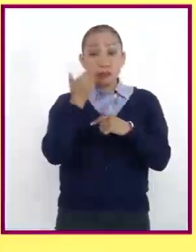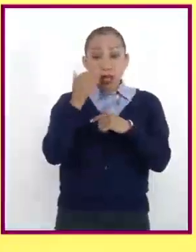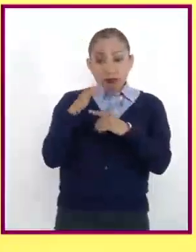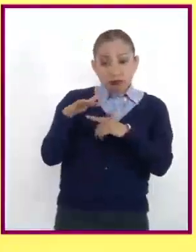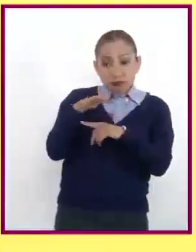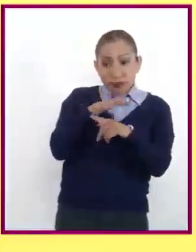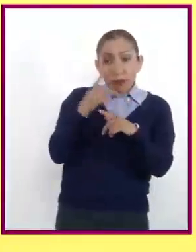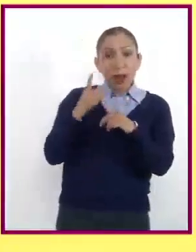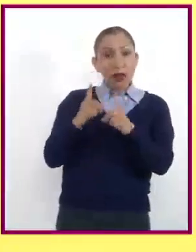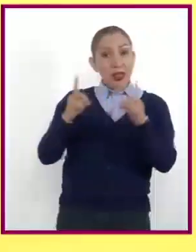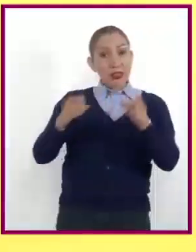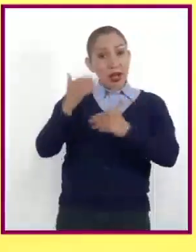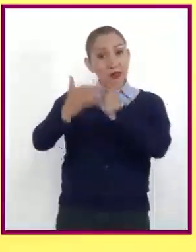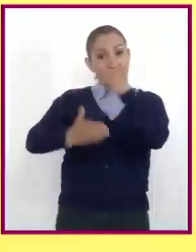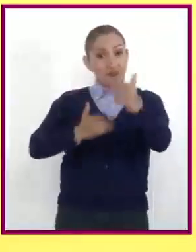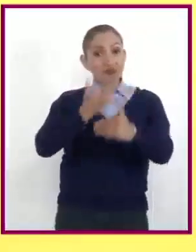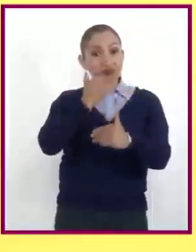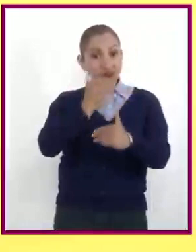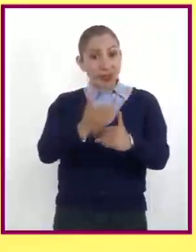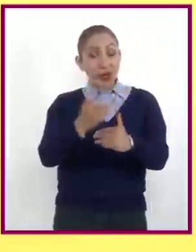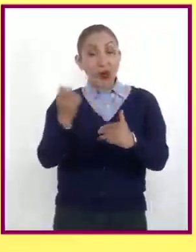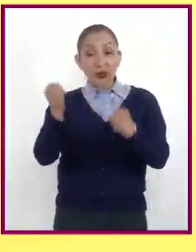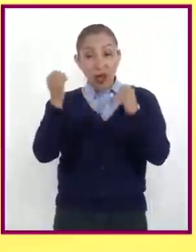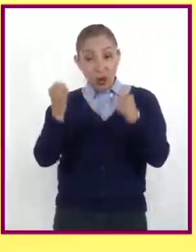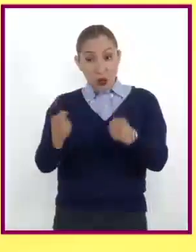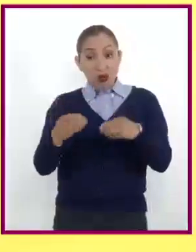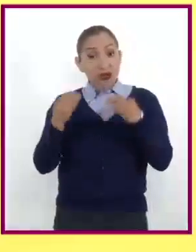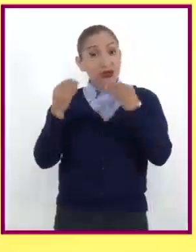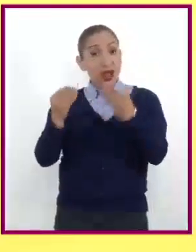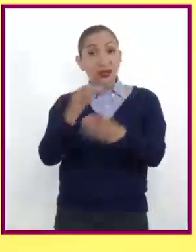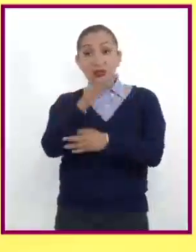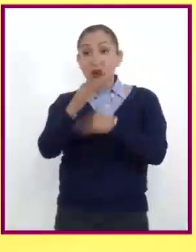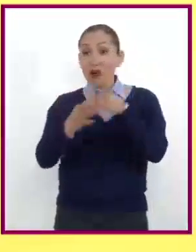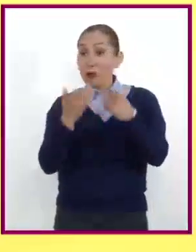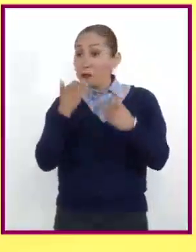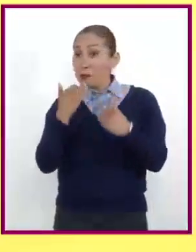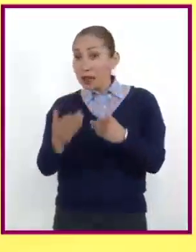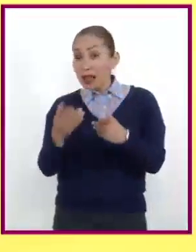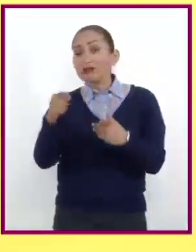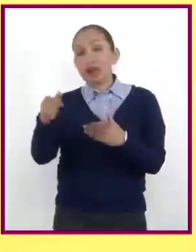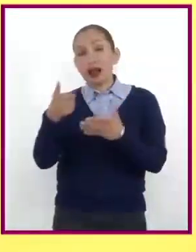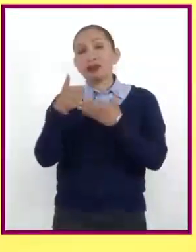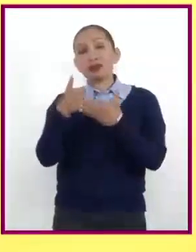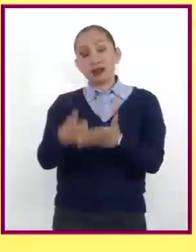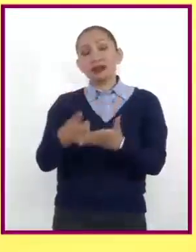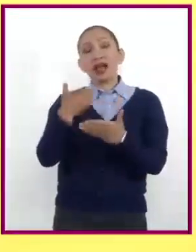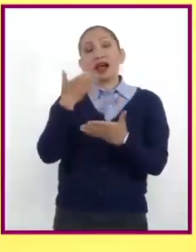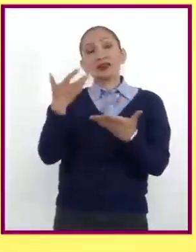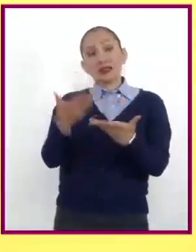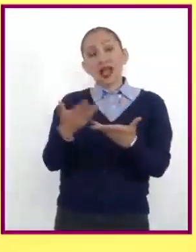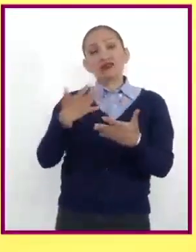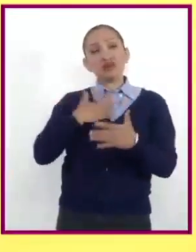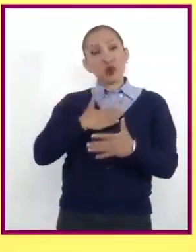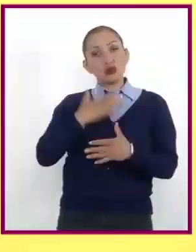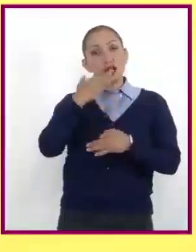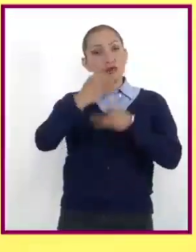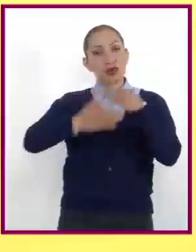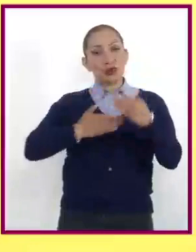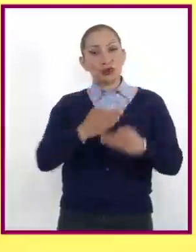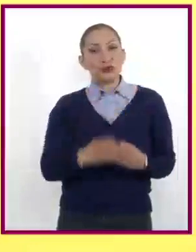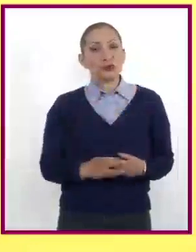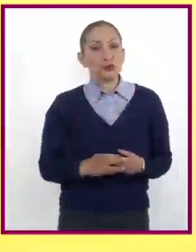para poder desarrollarnos. Y cuando se garantizan estas condiciones, se contribuye a lograr la justicia para